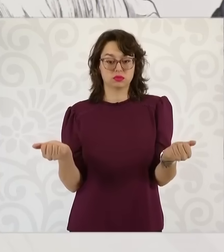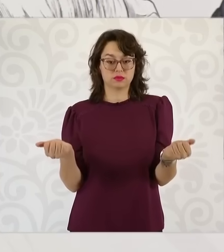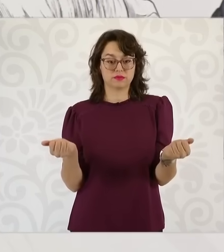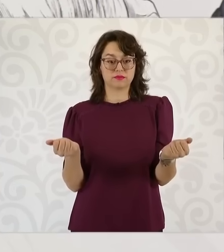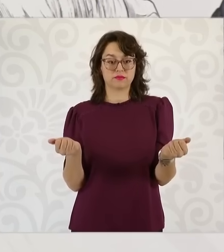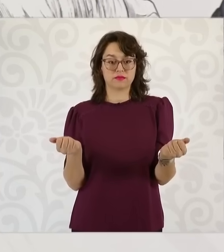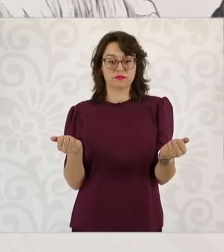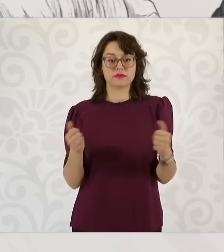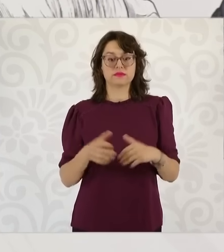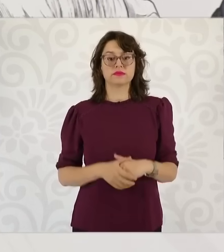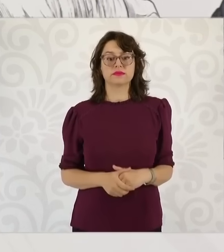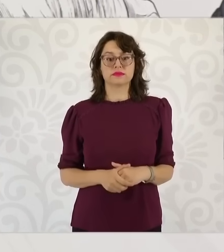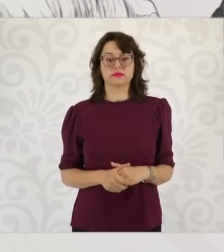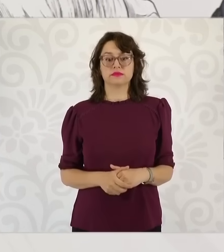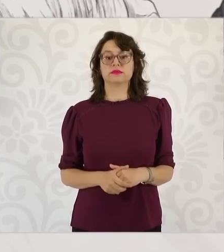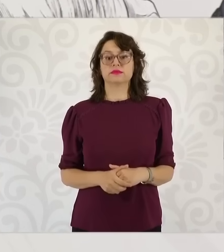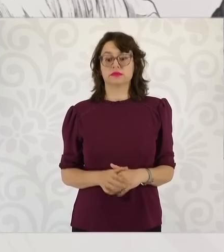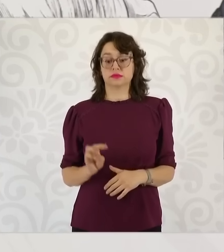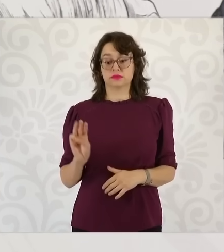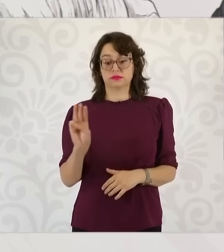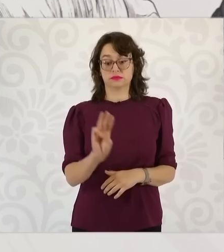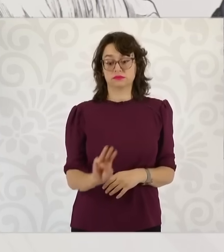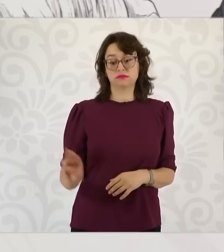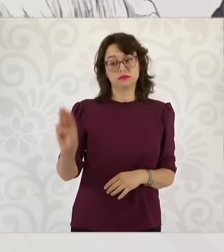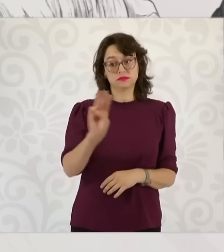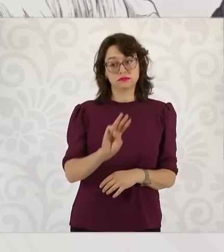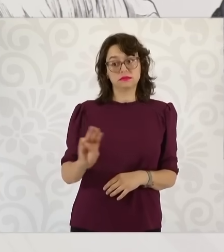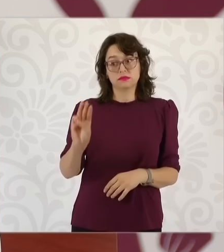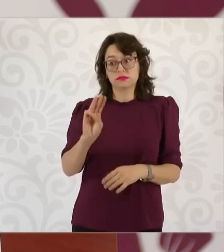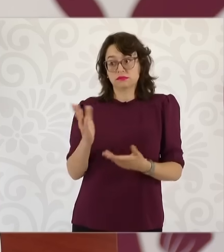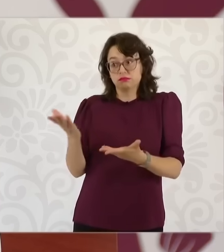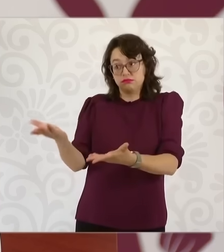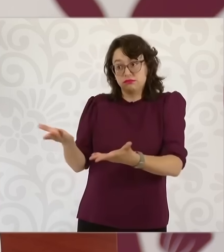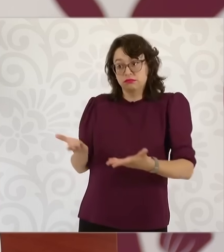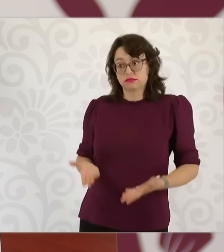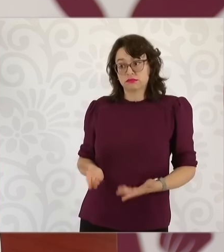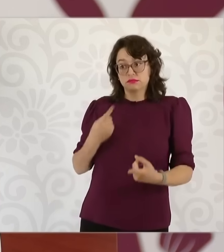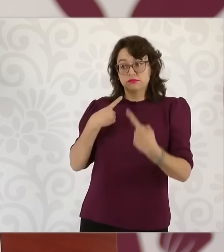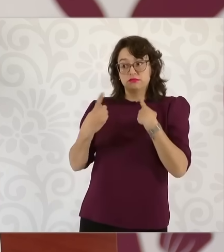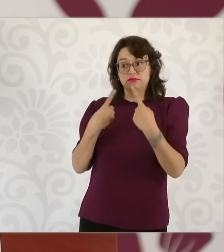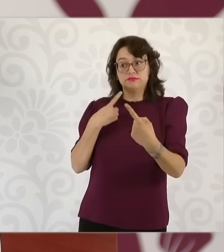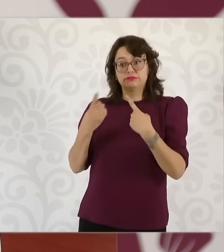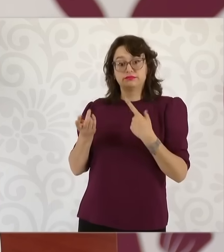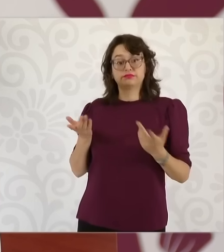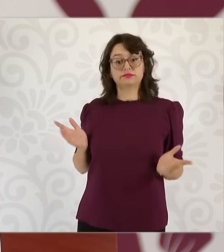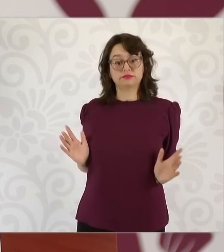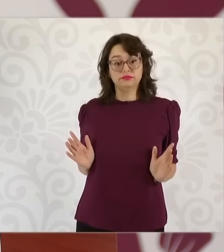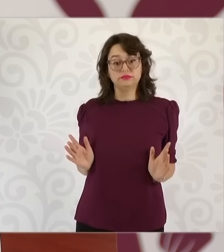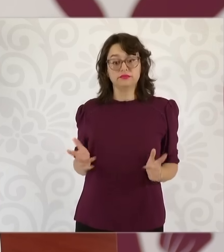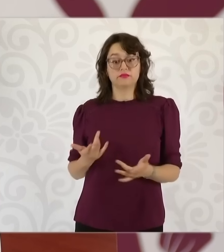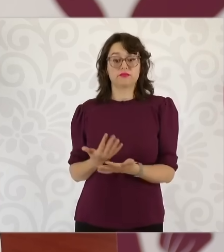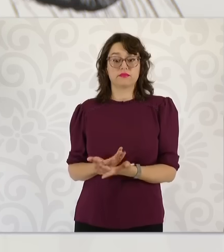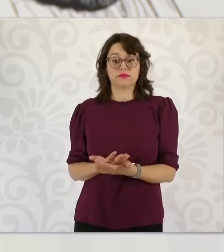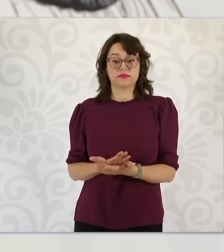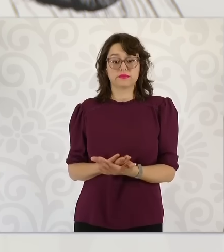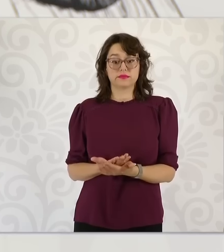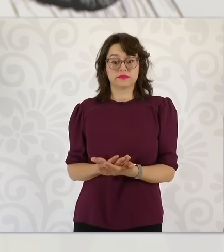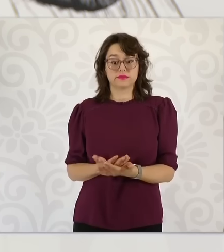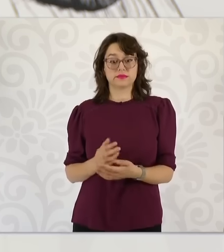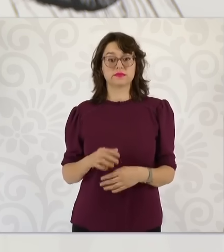Ahí está la mesa de diálogo para el miércoles. Entonces vamos a esperar. En algunos estados